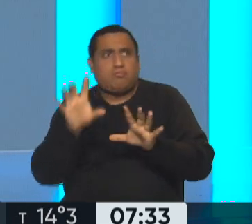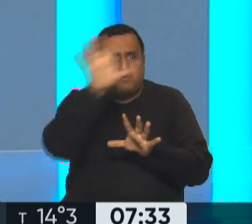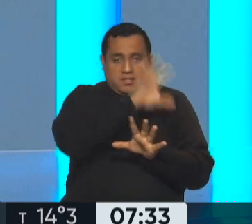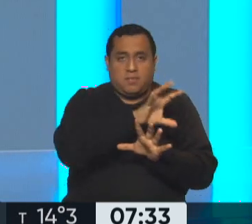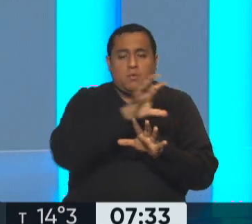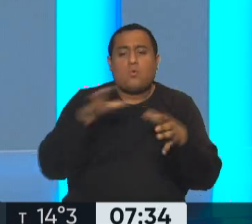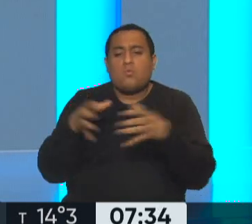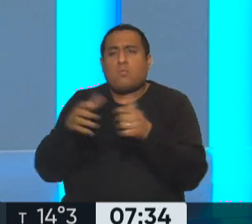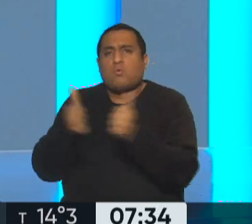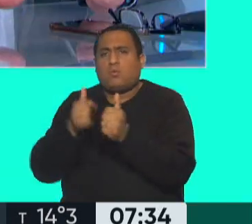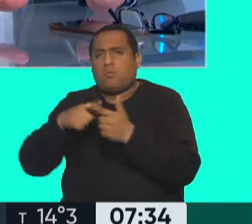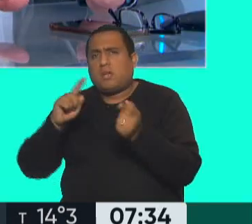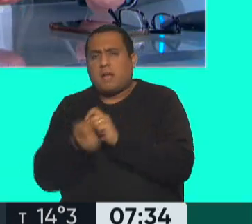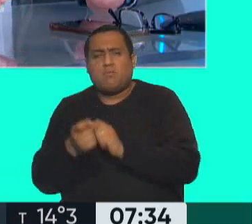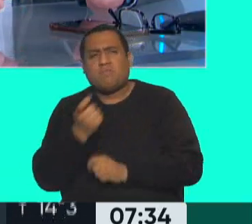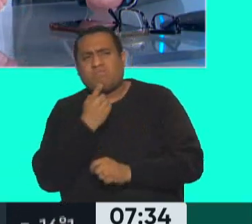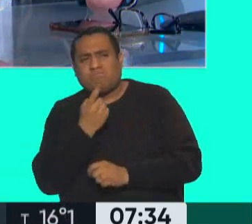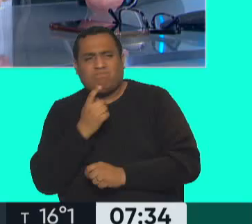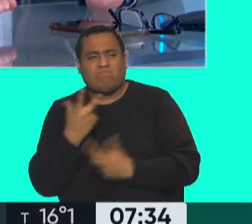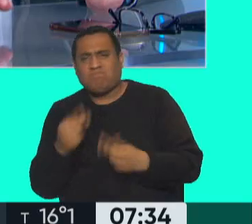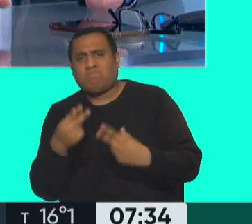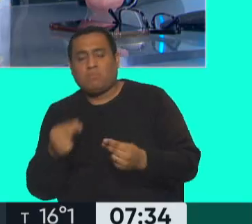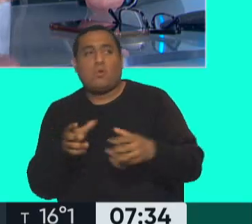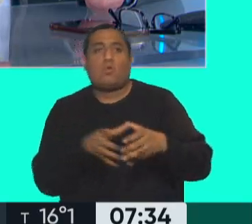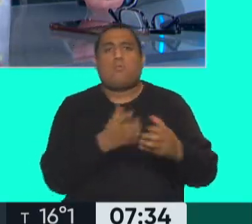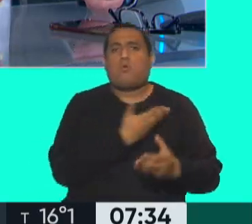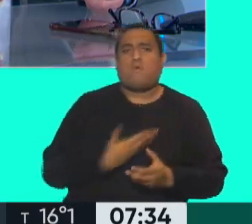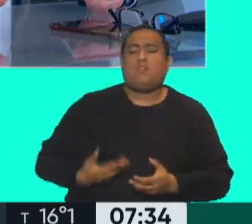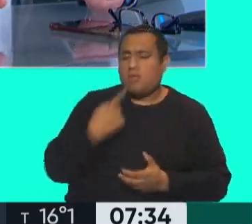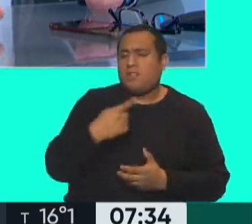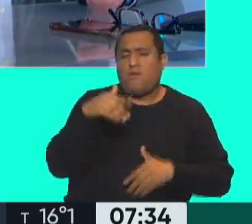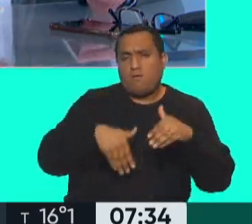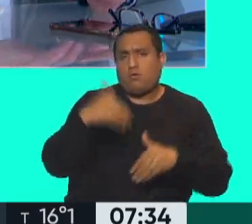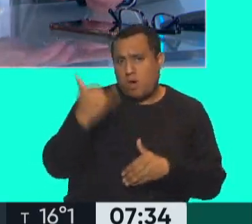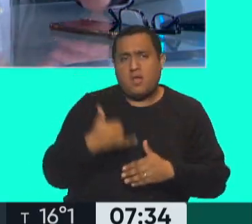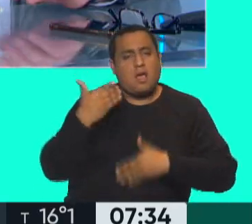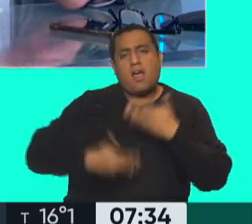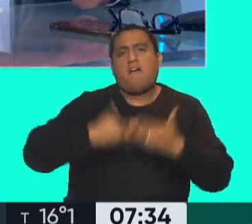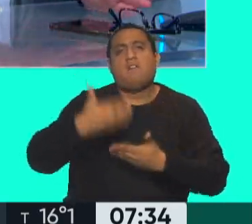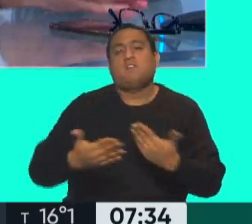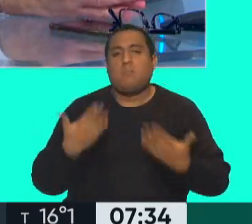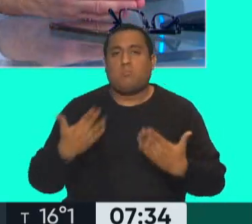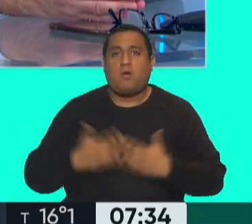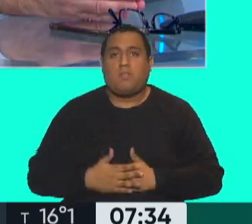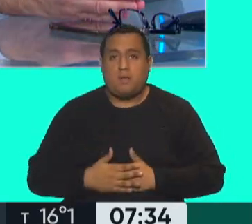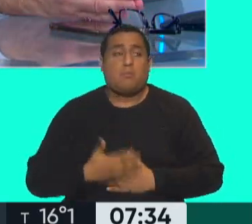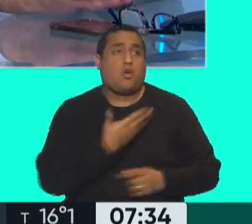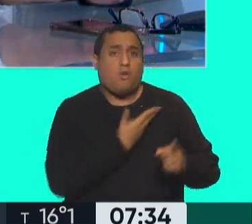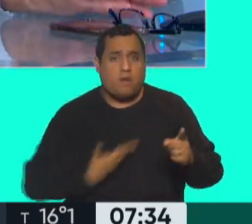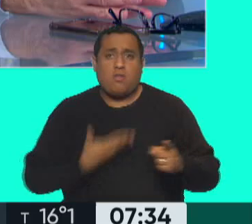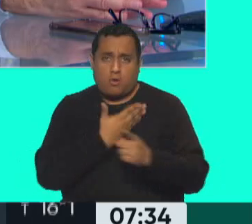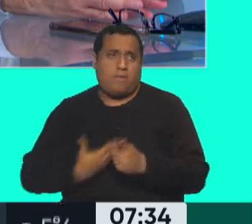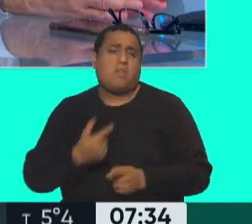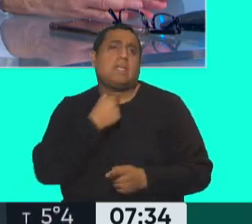en juntos por el cambio pero que el oficialismo dice vamos a tener los números y los votos para para avanzar porque en definitiva también lo quieren los gobernadores